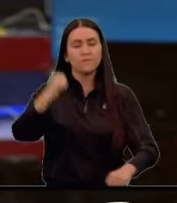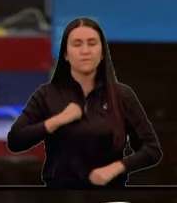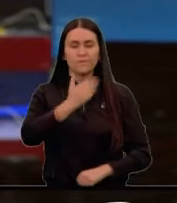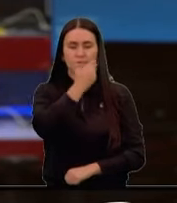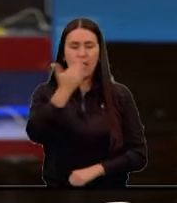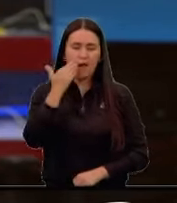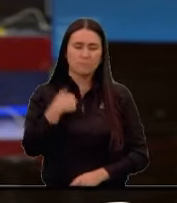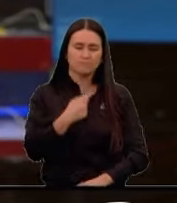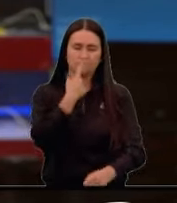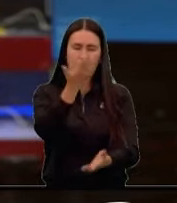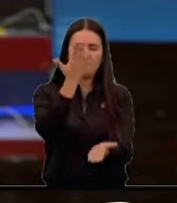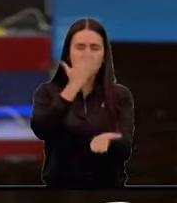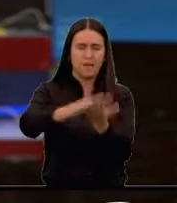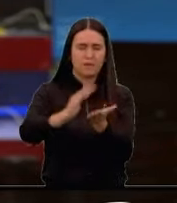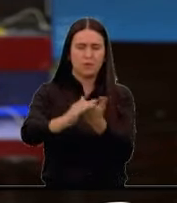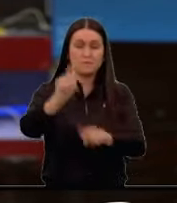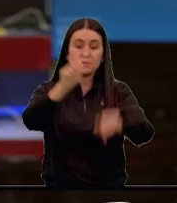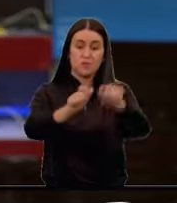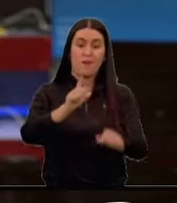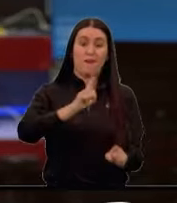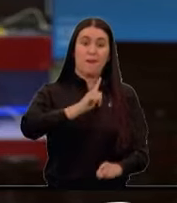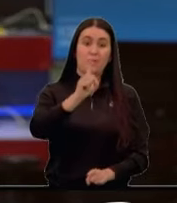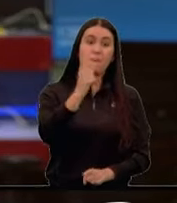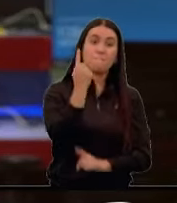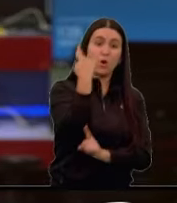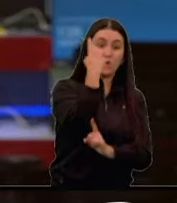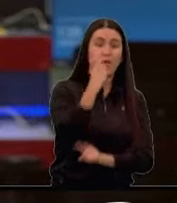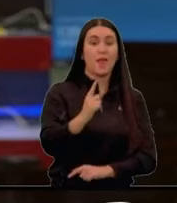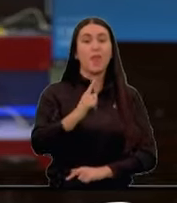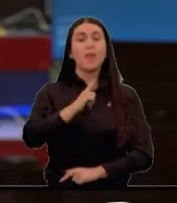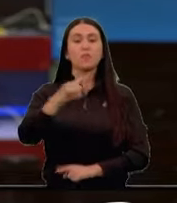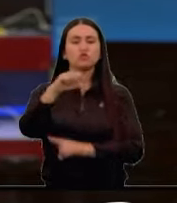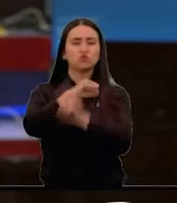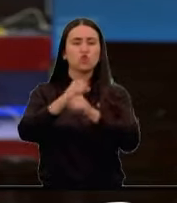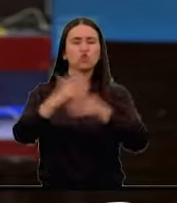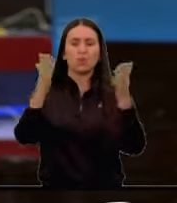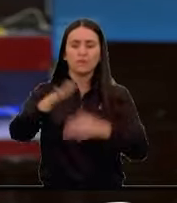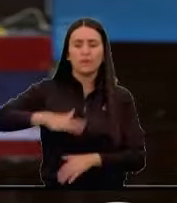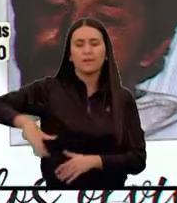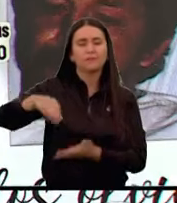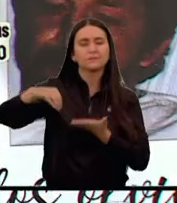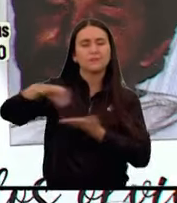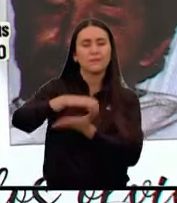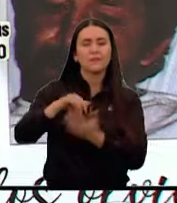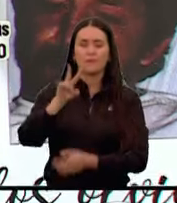secuestro y violencia a líderes políticos y sociales en la provincia de Vélez, en Santander.